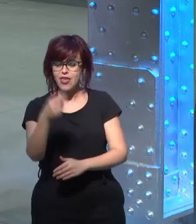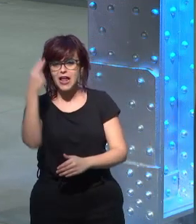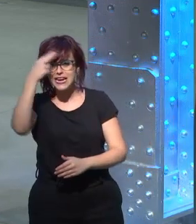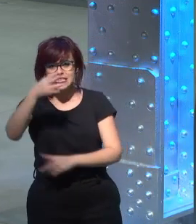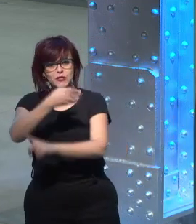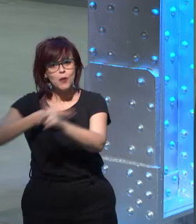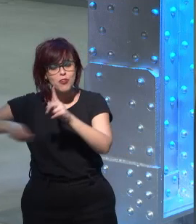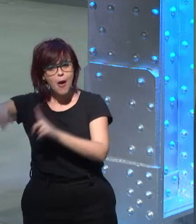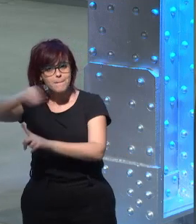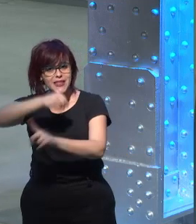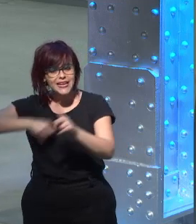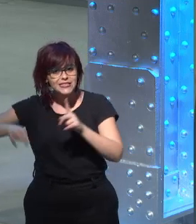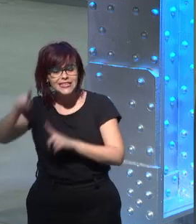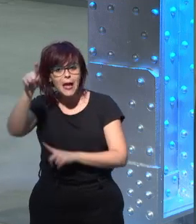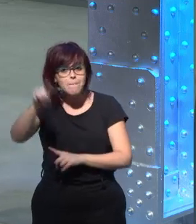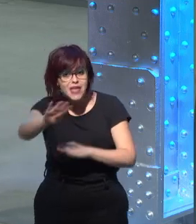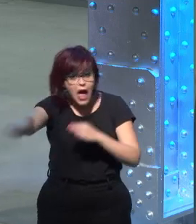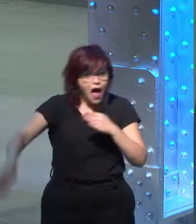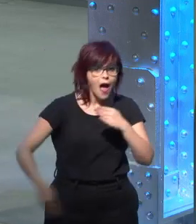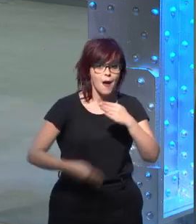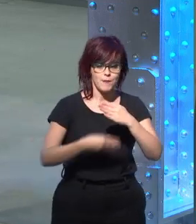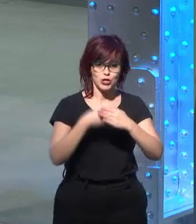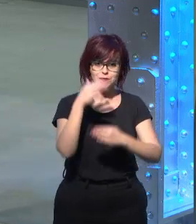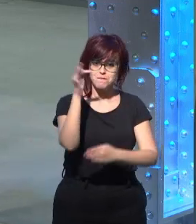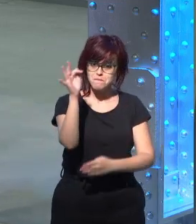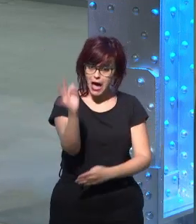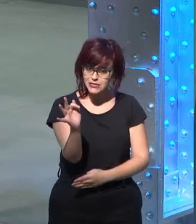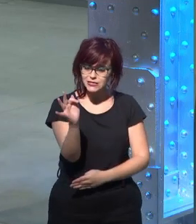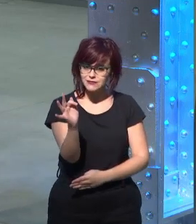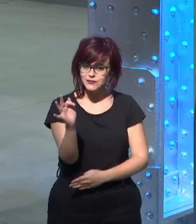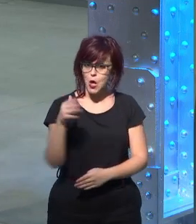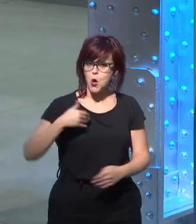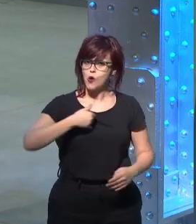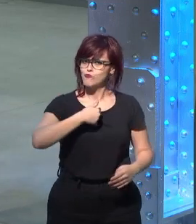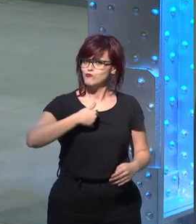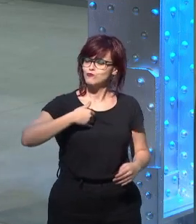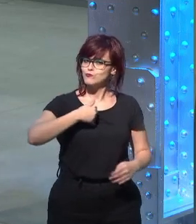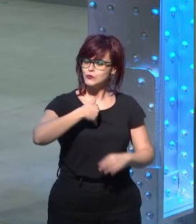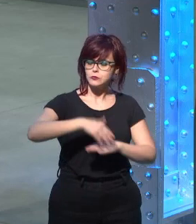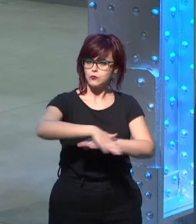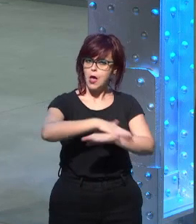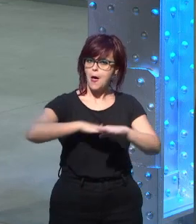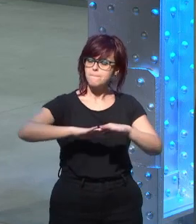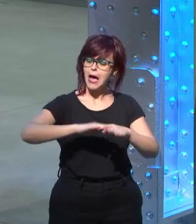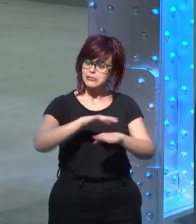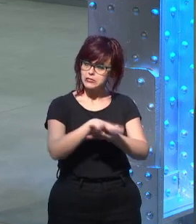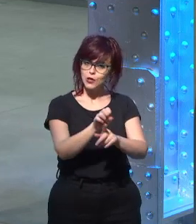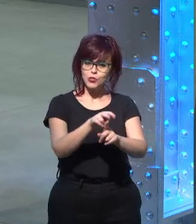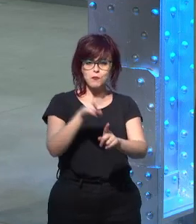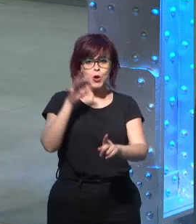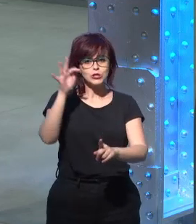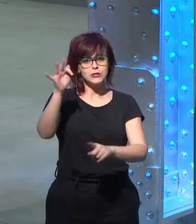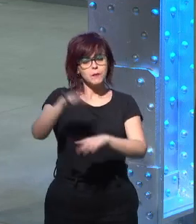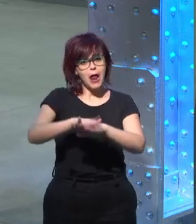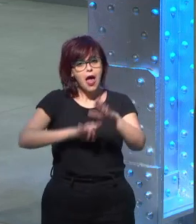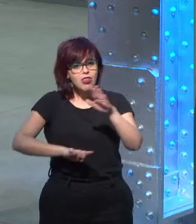al medio ambiente, y aporten una postura básica muy positiva para el desarrollo